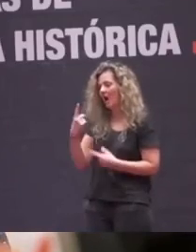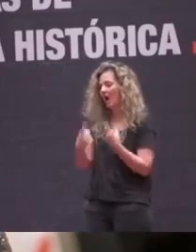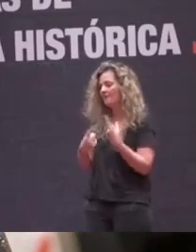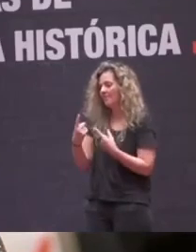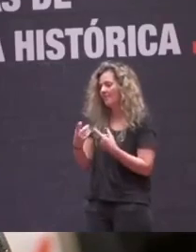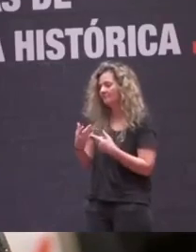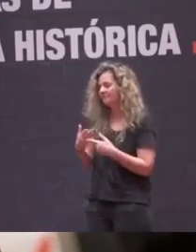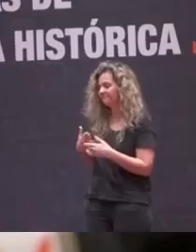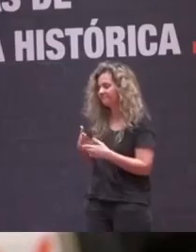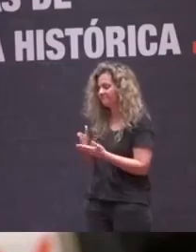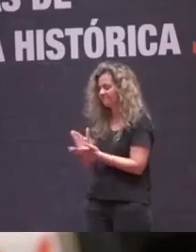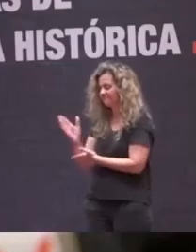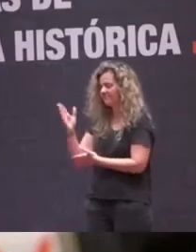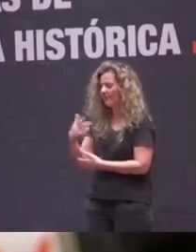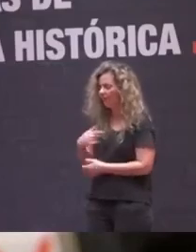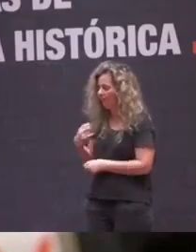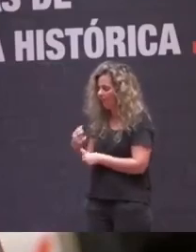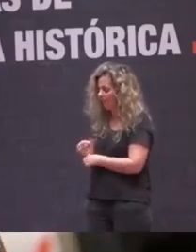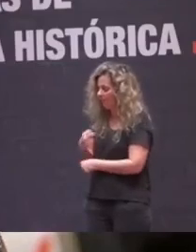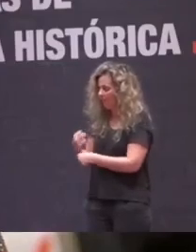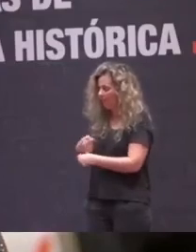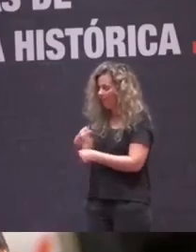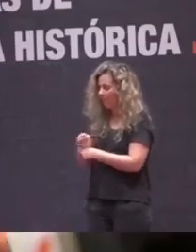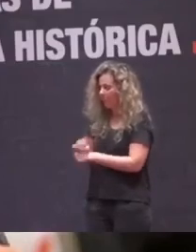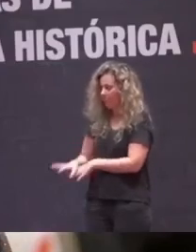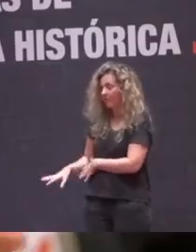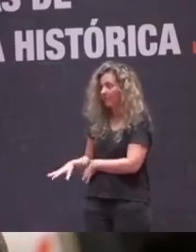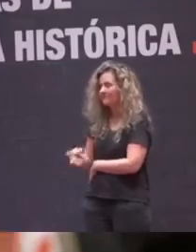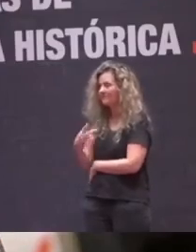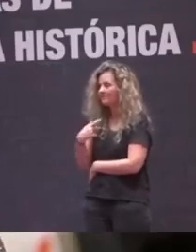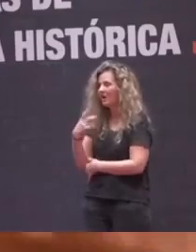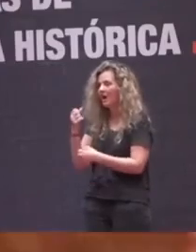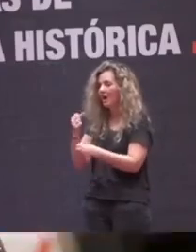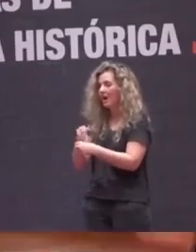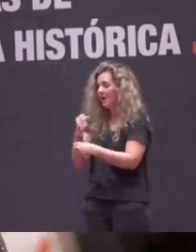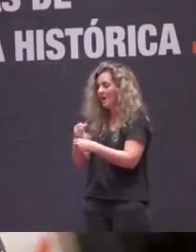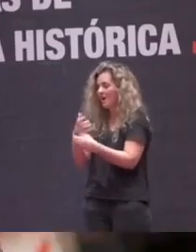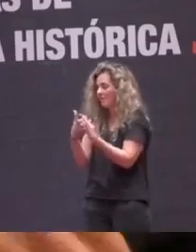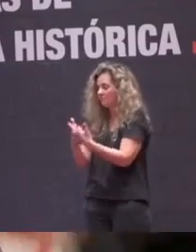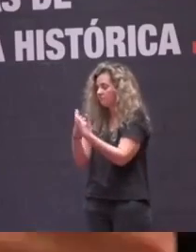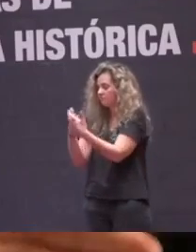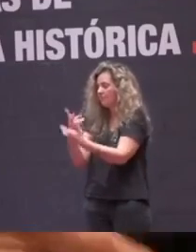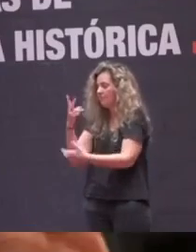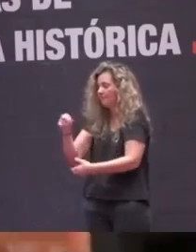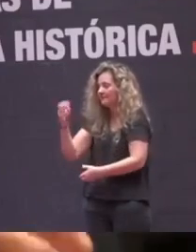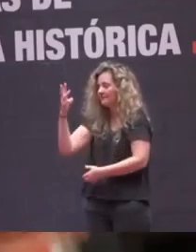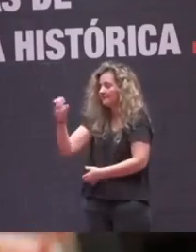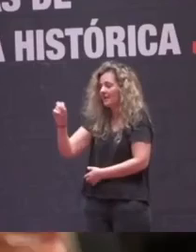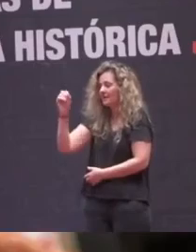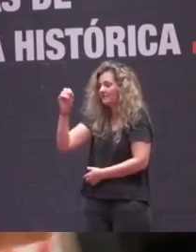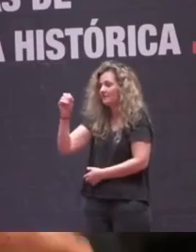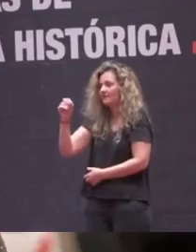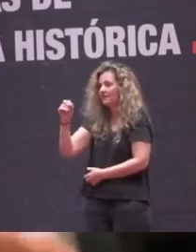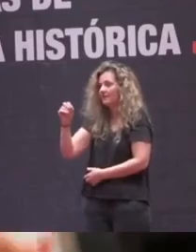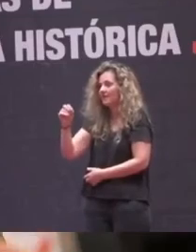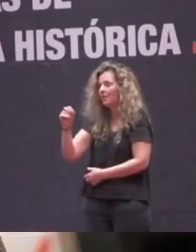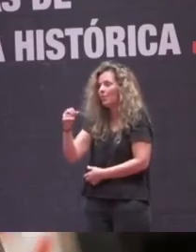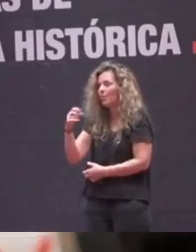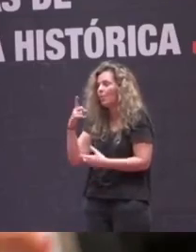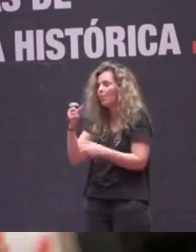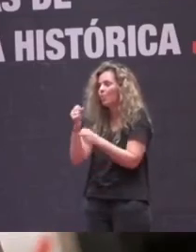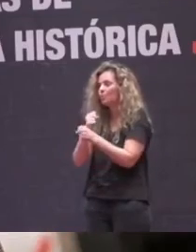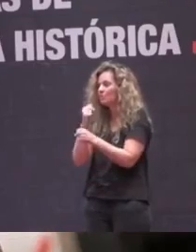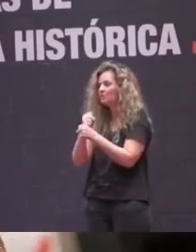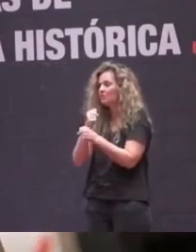cosas porque es que levamos moitos anos traballando. Hai batallas que se gañan 15 anos, en 20 ou 30, e é un